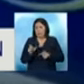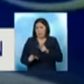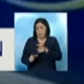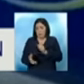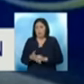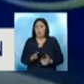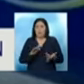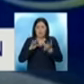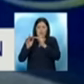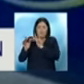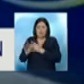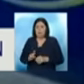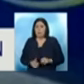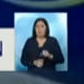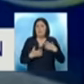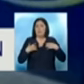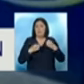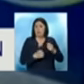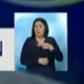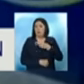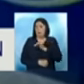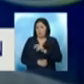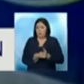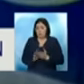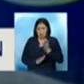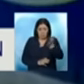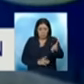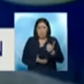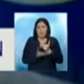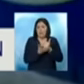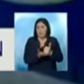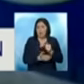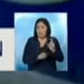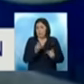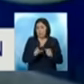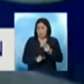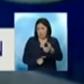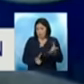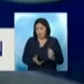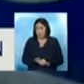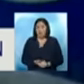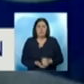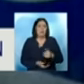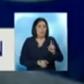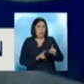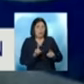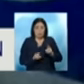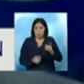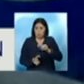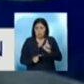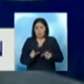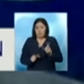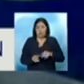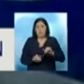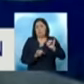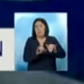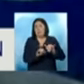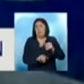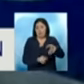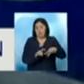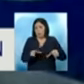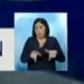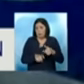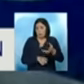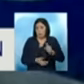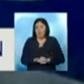de la red de salud de Huarochirí y se dirigían a prestar auxilio a alguno de sus colegas que habían quedado varados en la